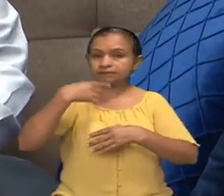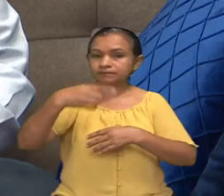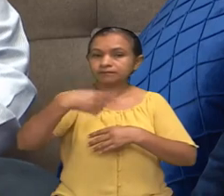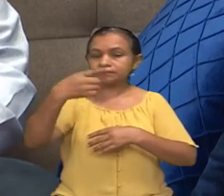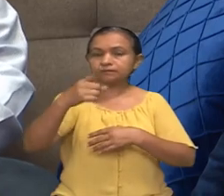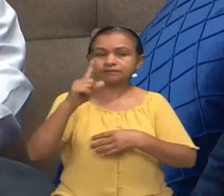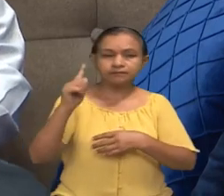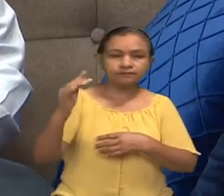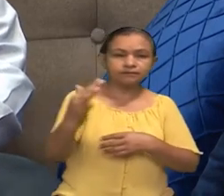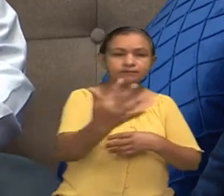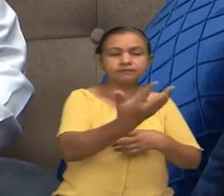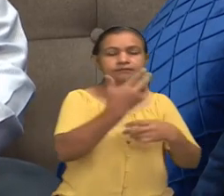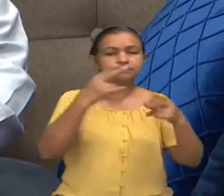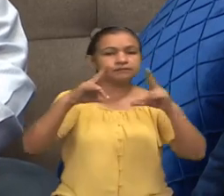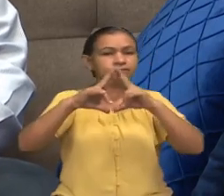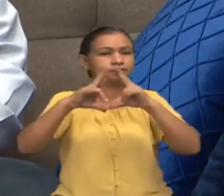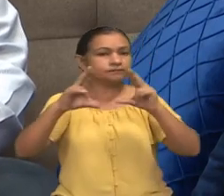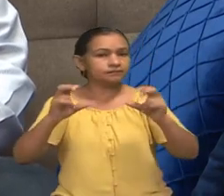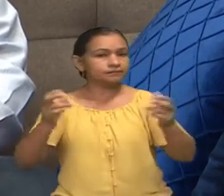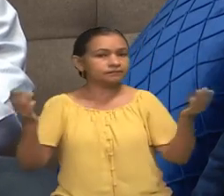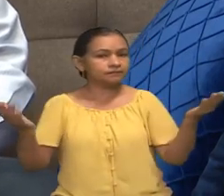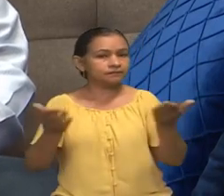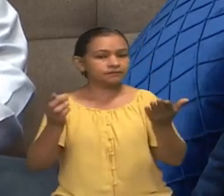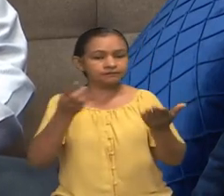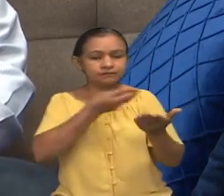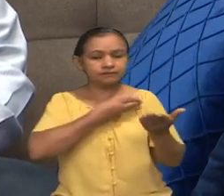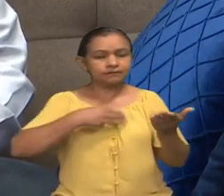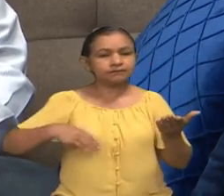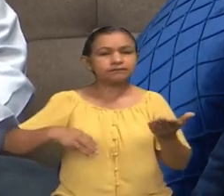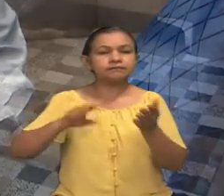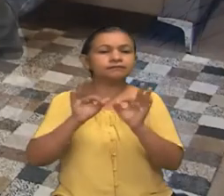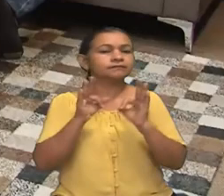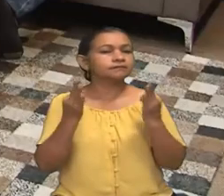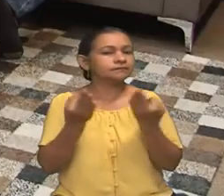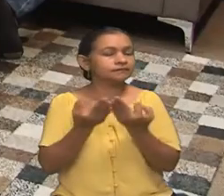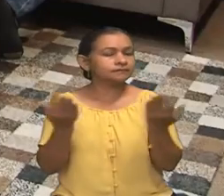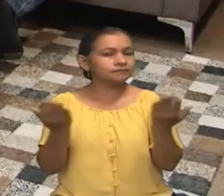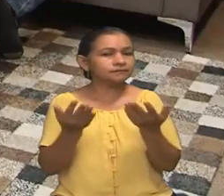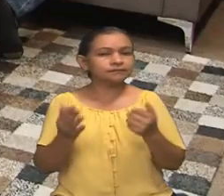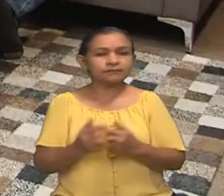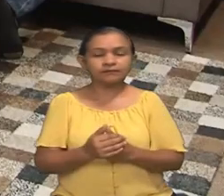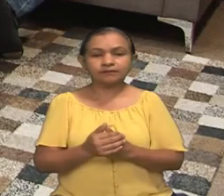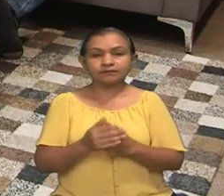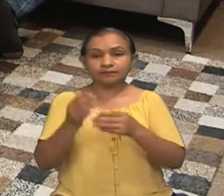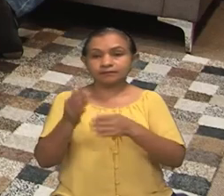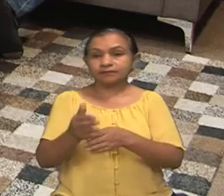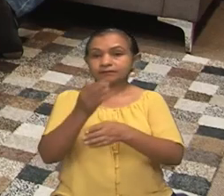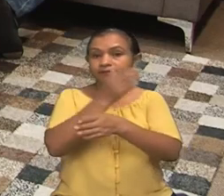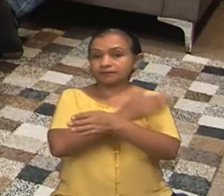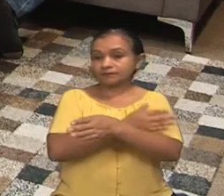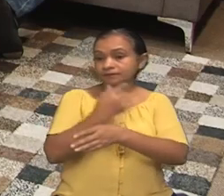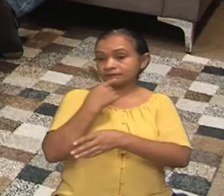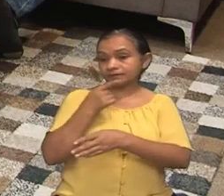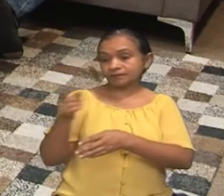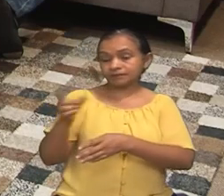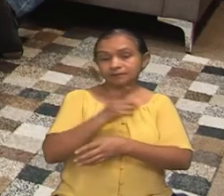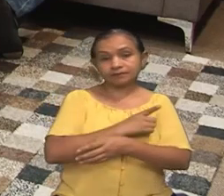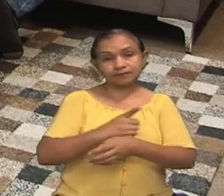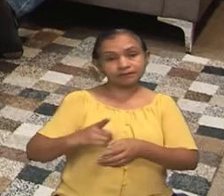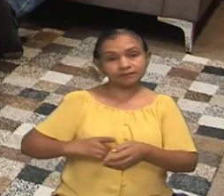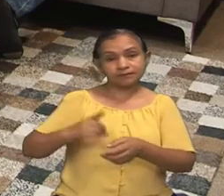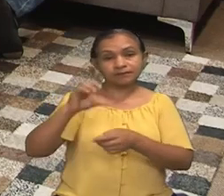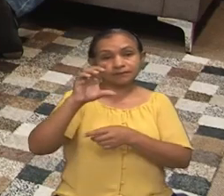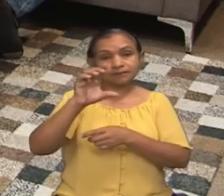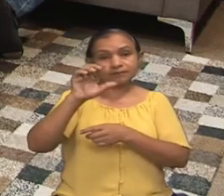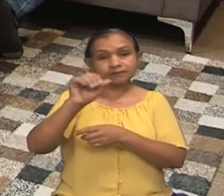todo el territorio nacional, además, como Ministerio de Familia? Sí, como bien decía el compañero diputado Carlos